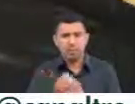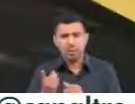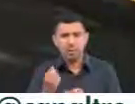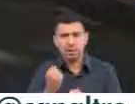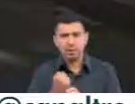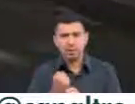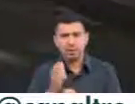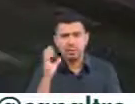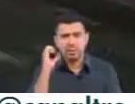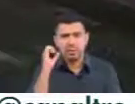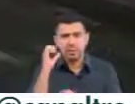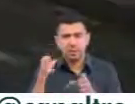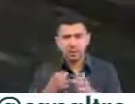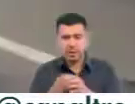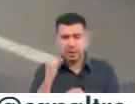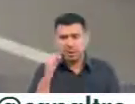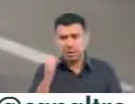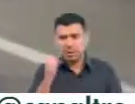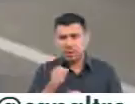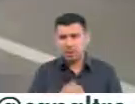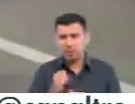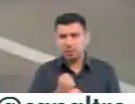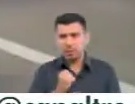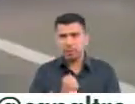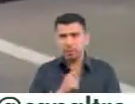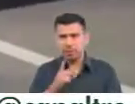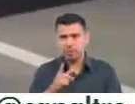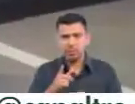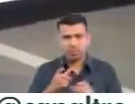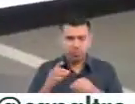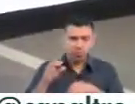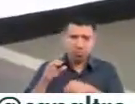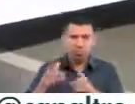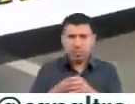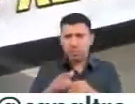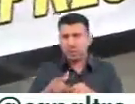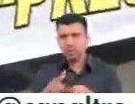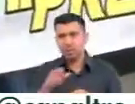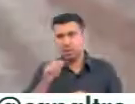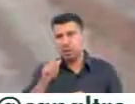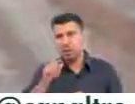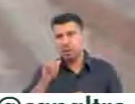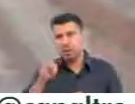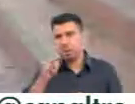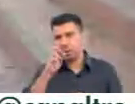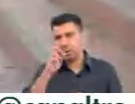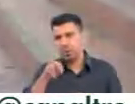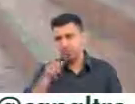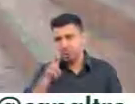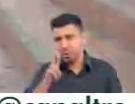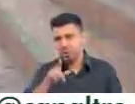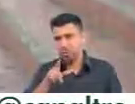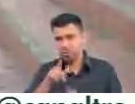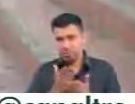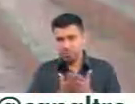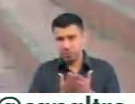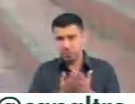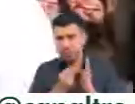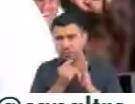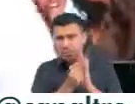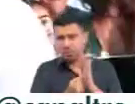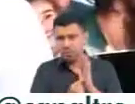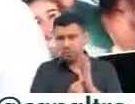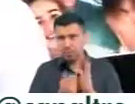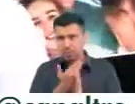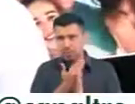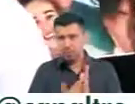sindicatos como ASINOR y ANTOC marcharon en contra de lo que sería la reforma tributaria. Estos fueron los puntos que exigen ellos.